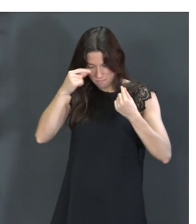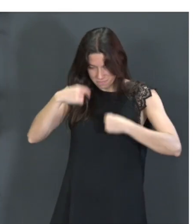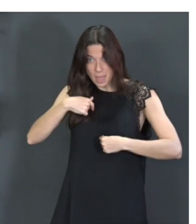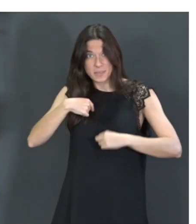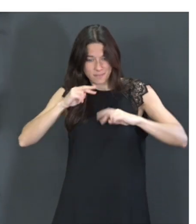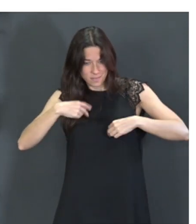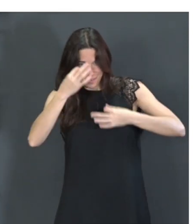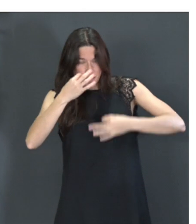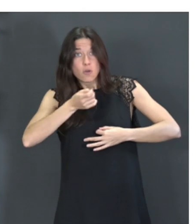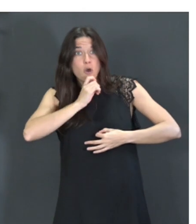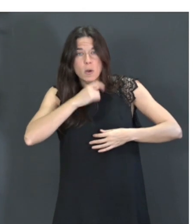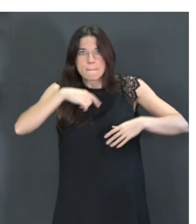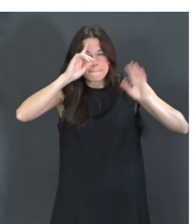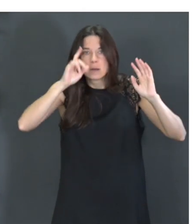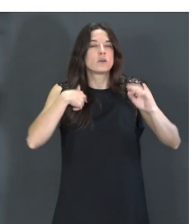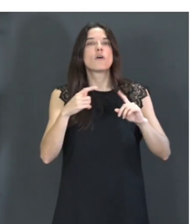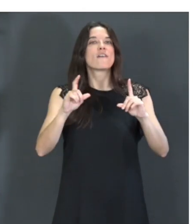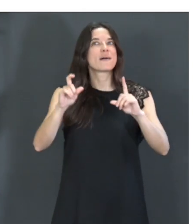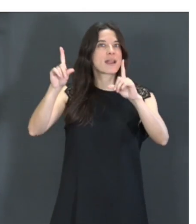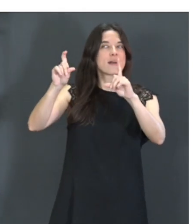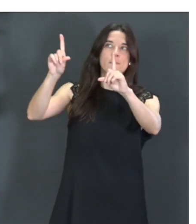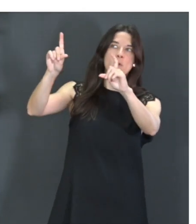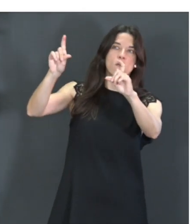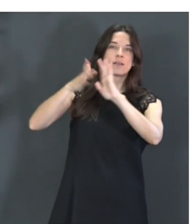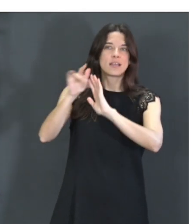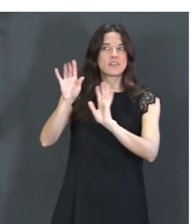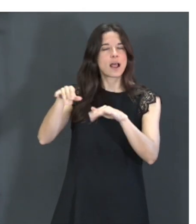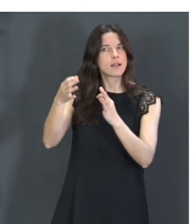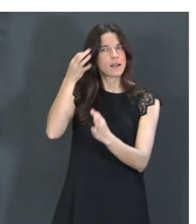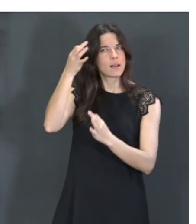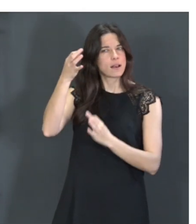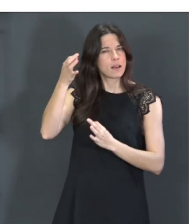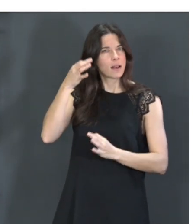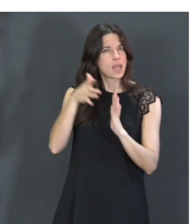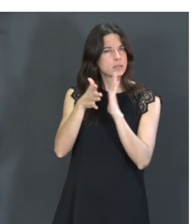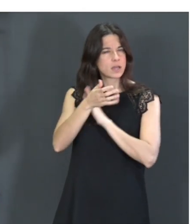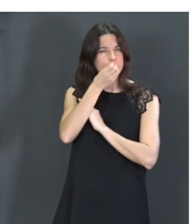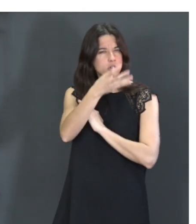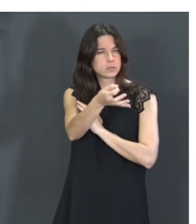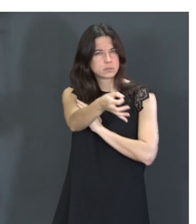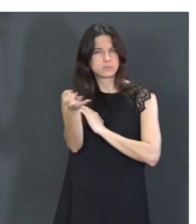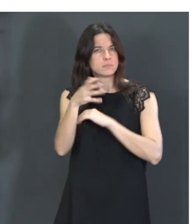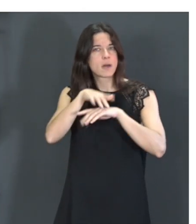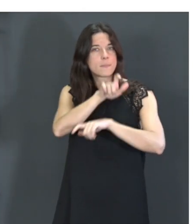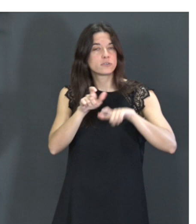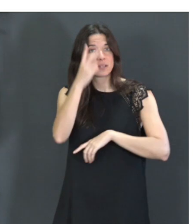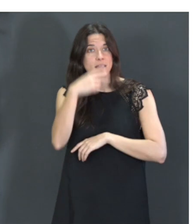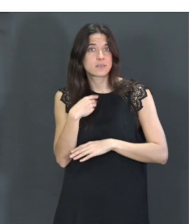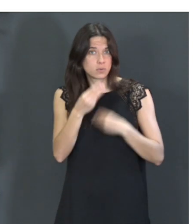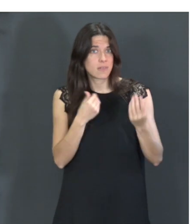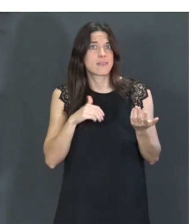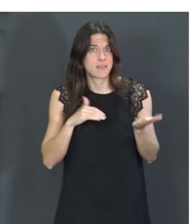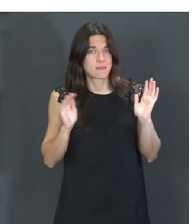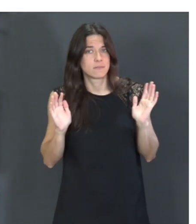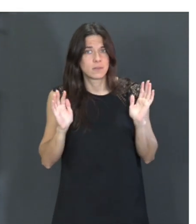enfoco y me da con una precisión esa descripción de lo que está viendo la cámara, y eso en el día a día, pues para personas ciegas ya lo están utilizando